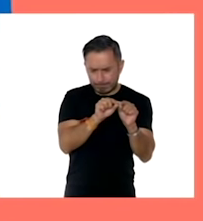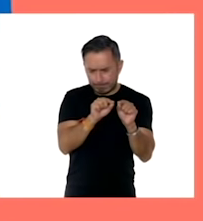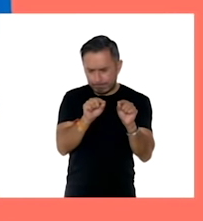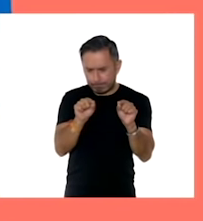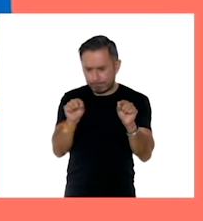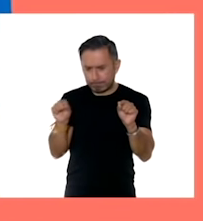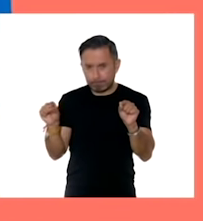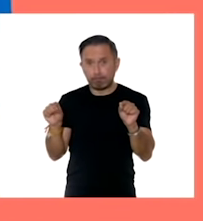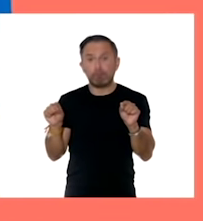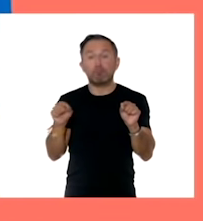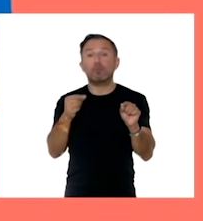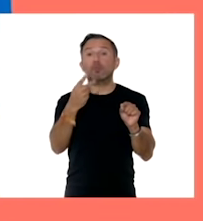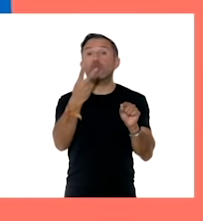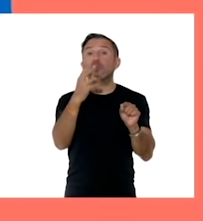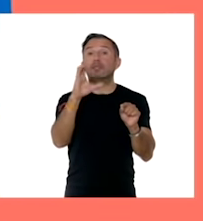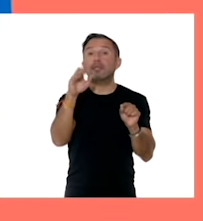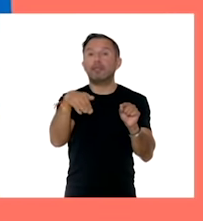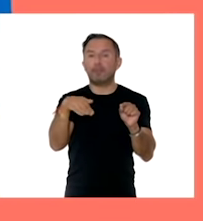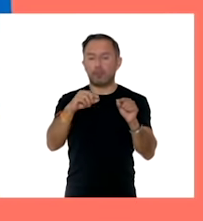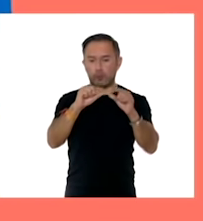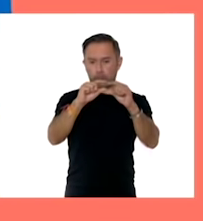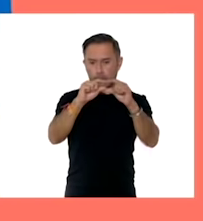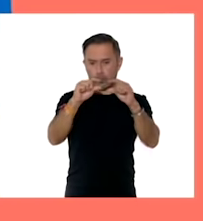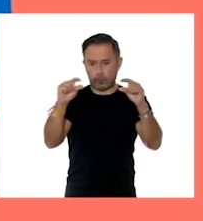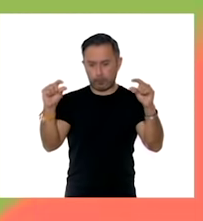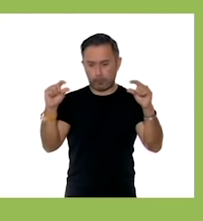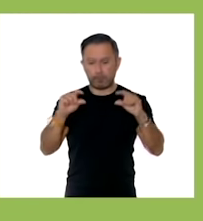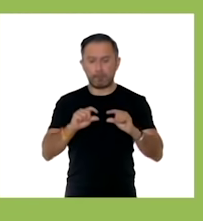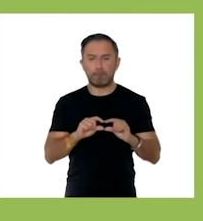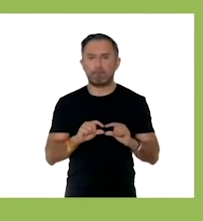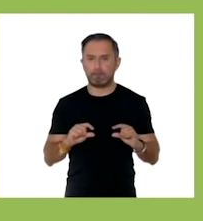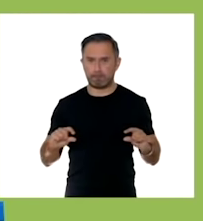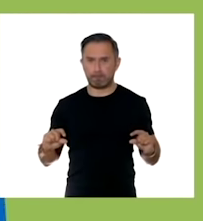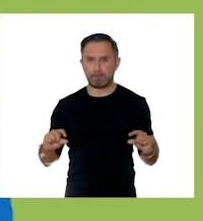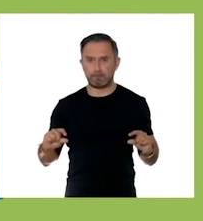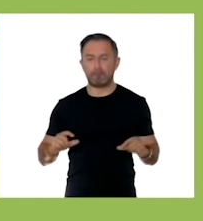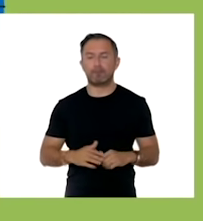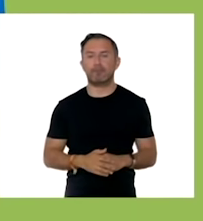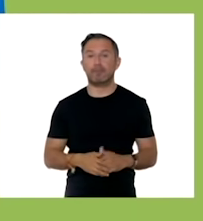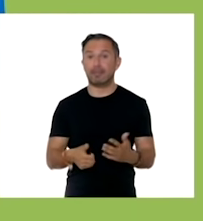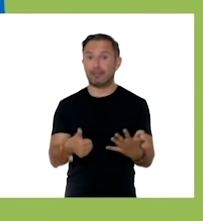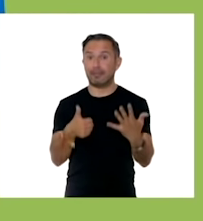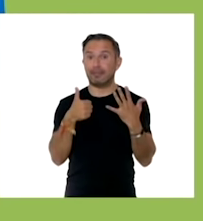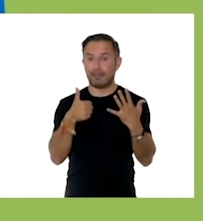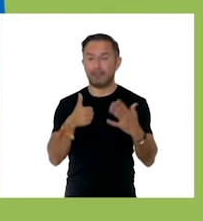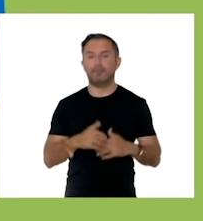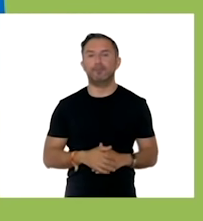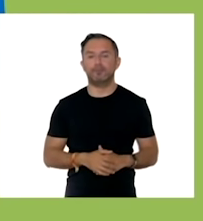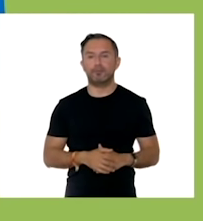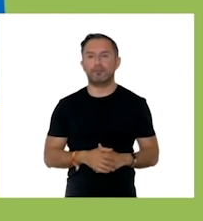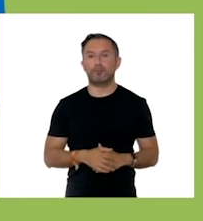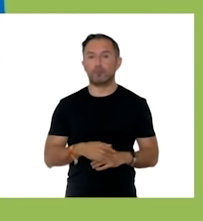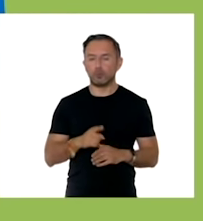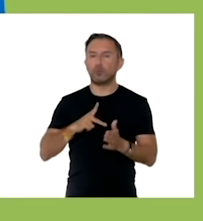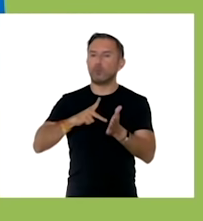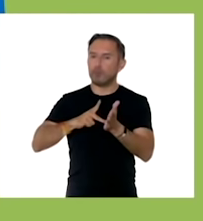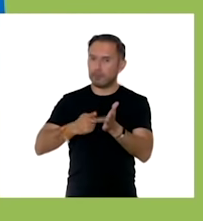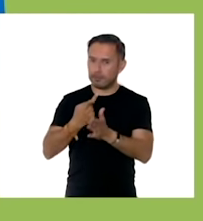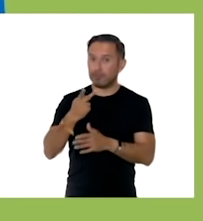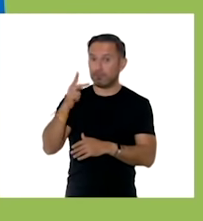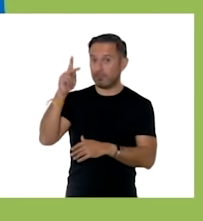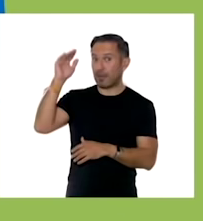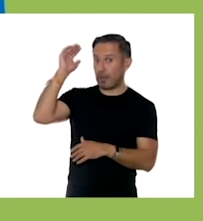margen de 2 centímetros de alto arriba y abajo. 6. Nuevamente pide ayuda a un adulto